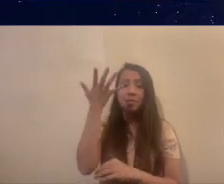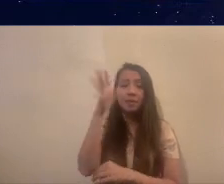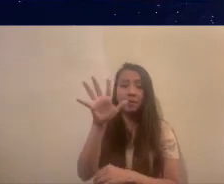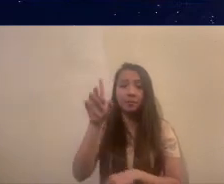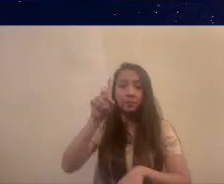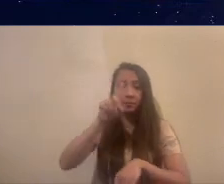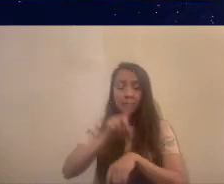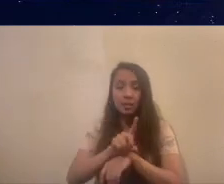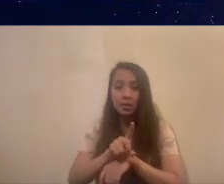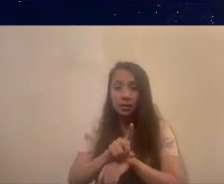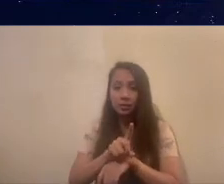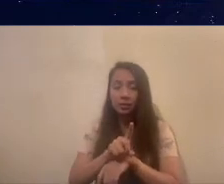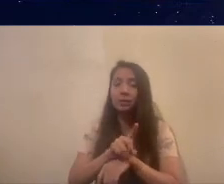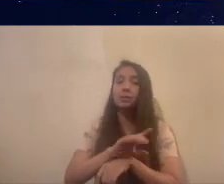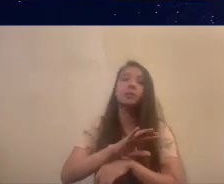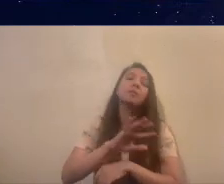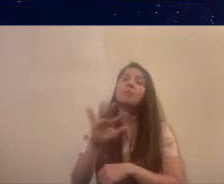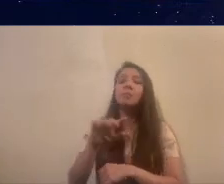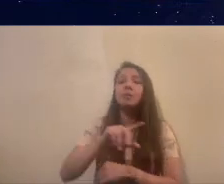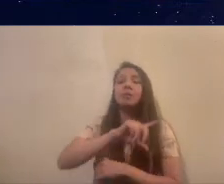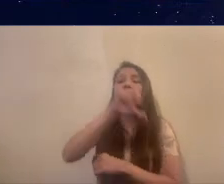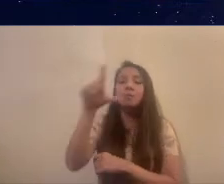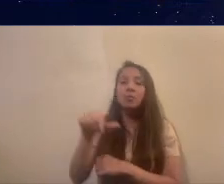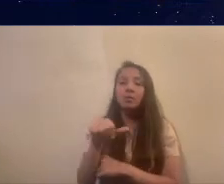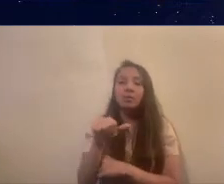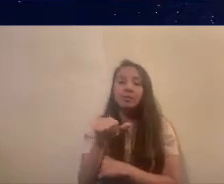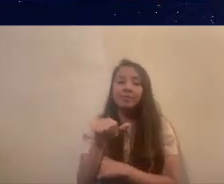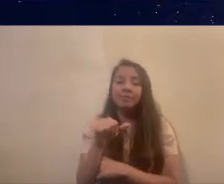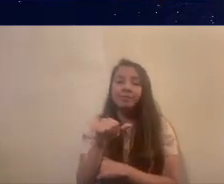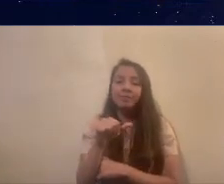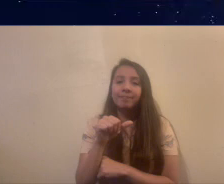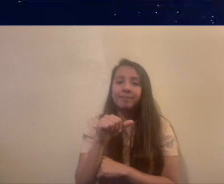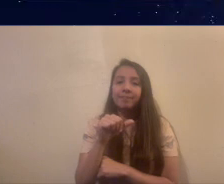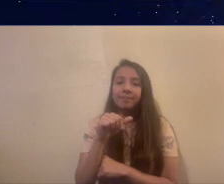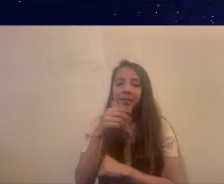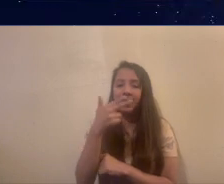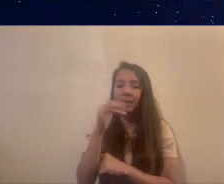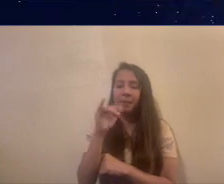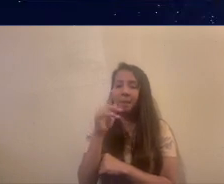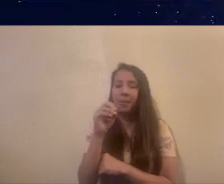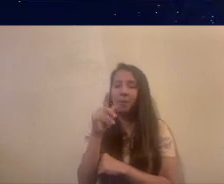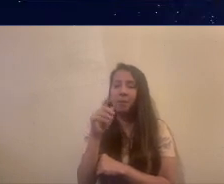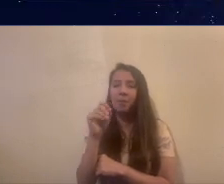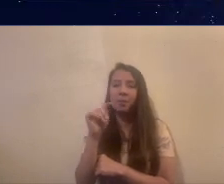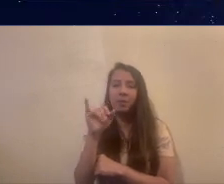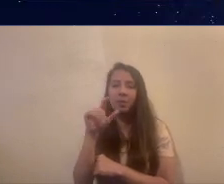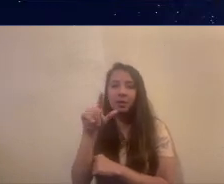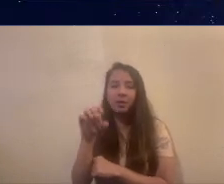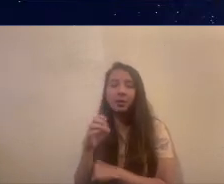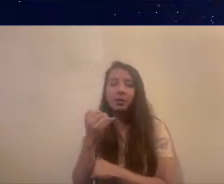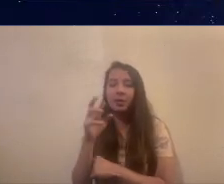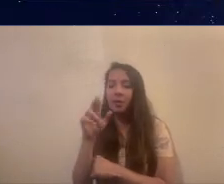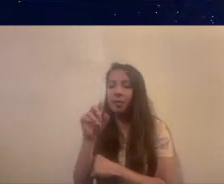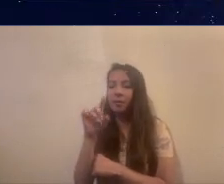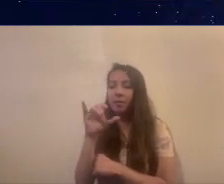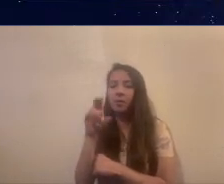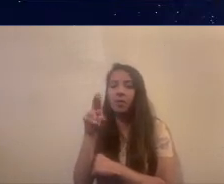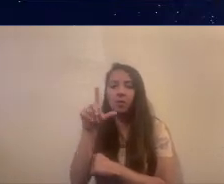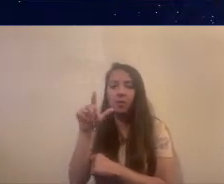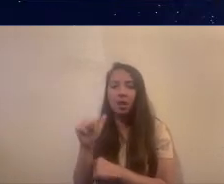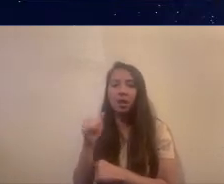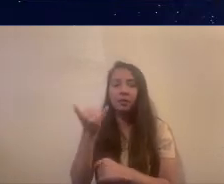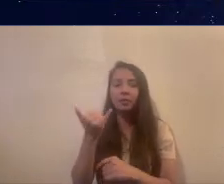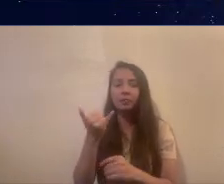días y luego hemos tomado los tamaños tanto de hipocótile como de radícula y el tamaño total de